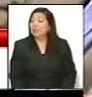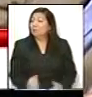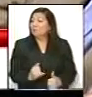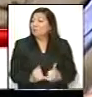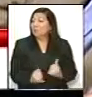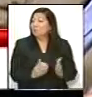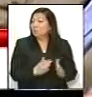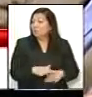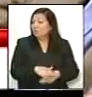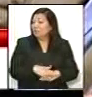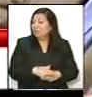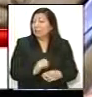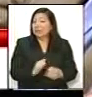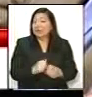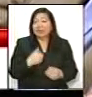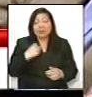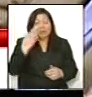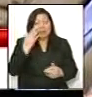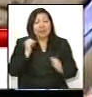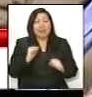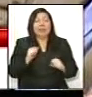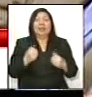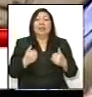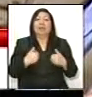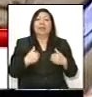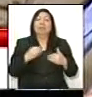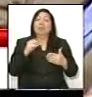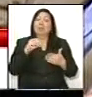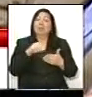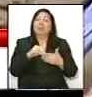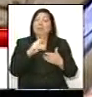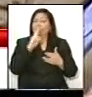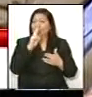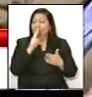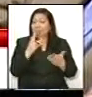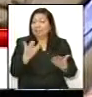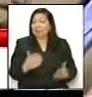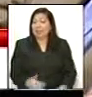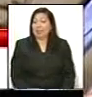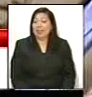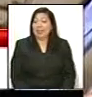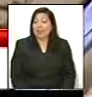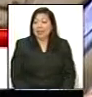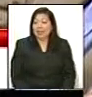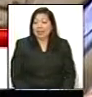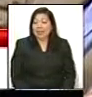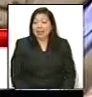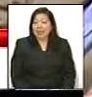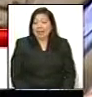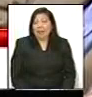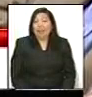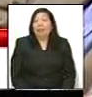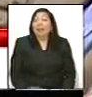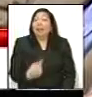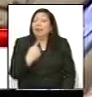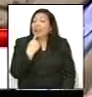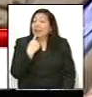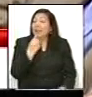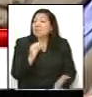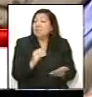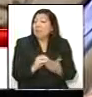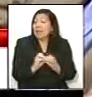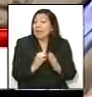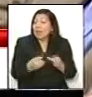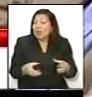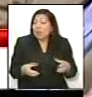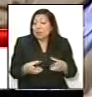conclusiones y determinaciones, sabemos que tenemos un punto de vista al respecto. Entonces, en ese sentido, presidenta, decir claramente por parte de